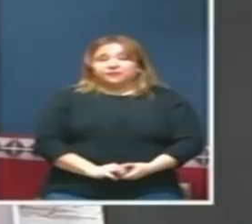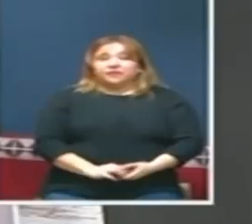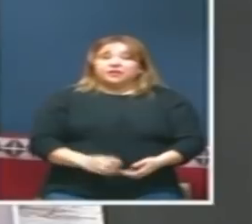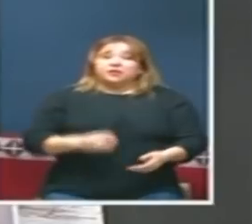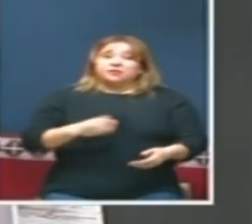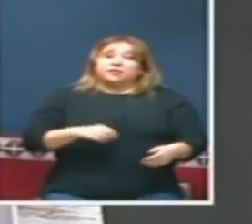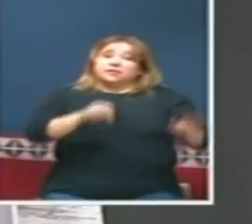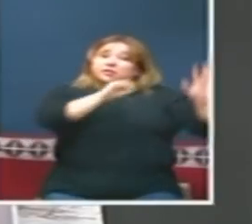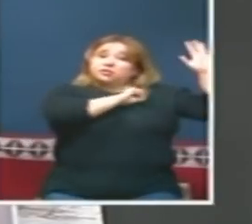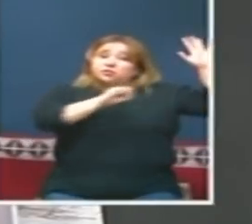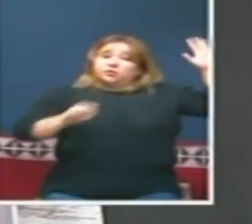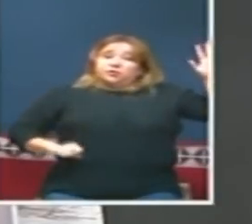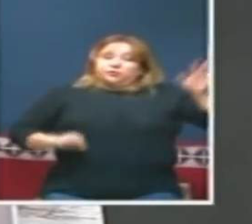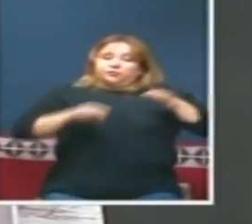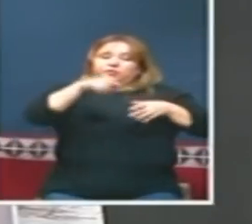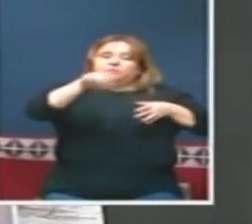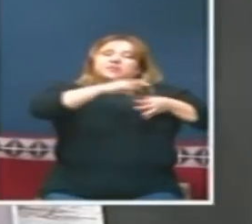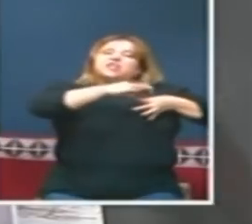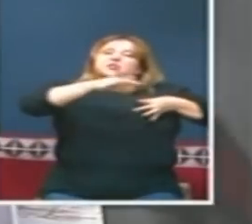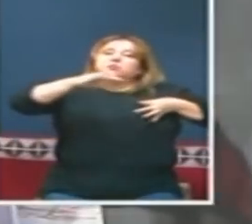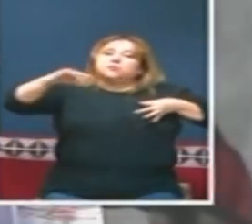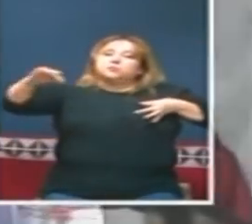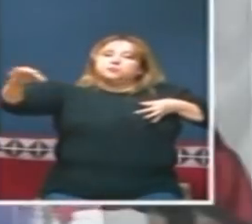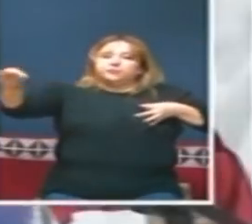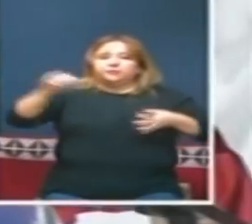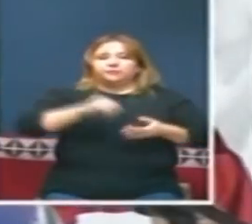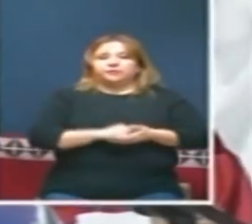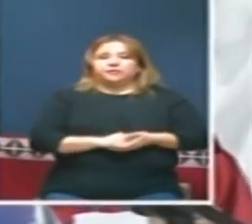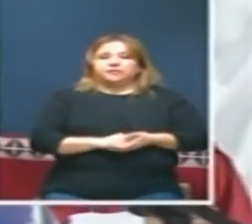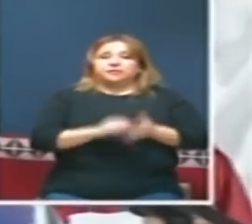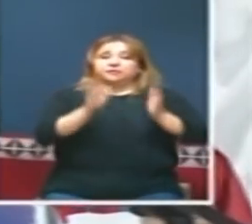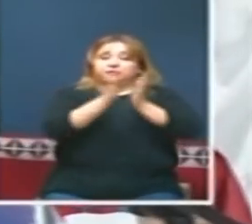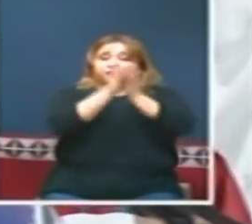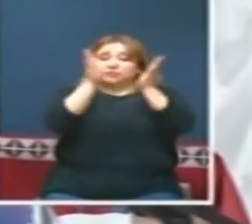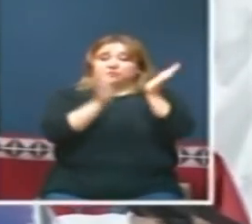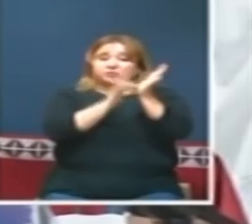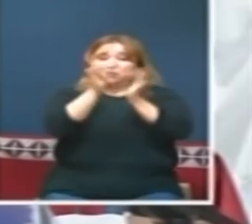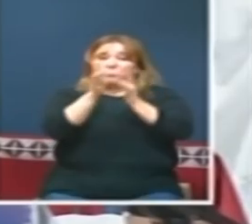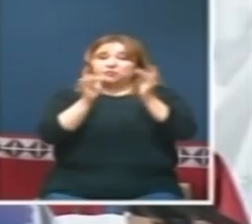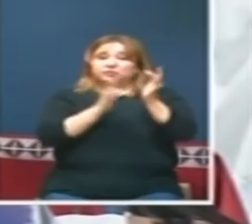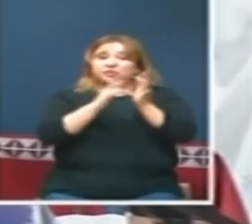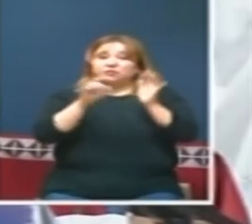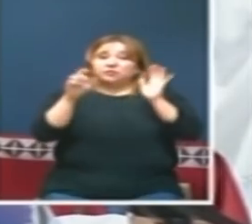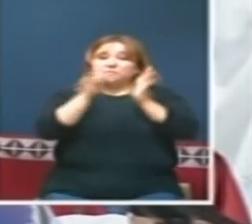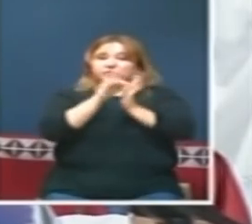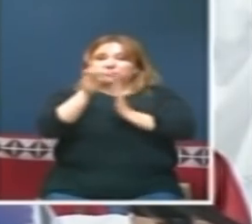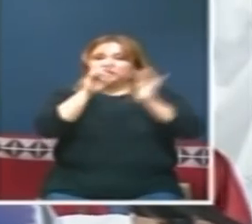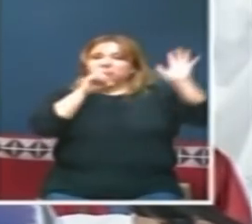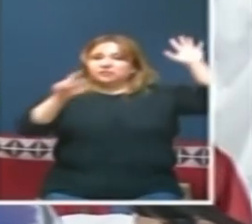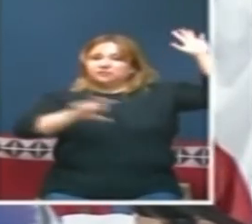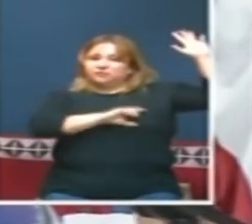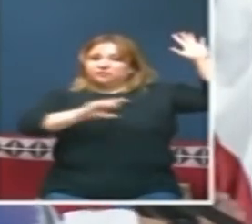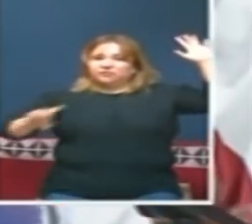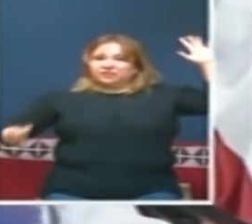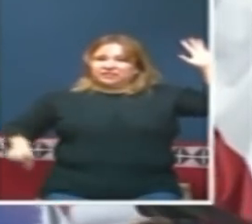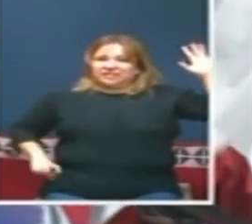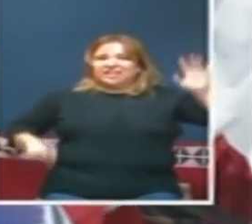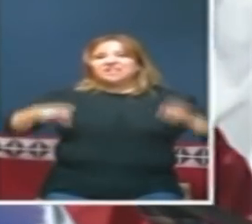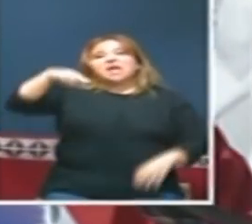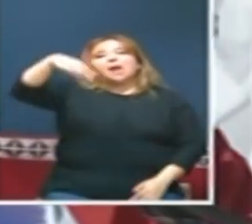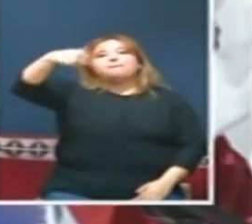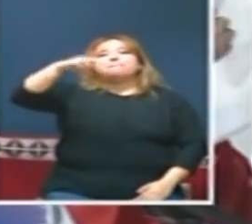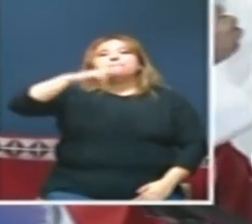El Señor esté con ustedes. Y con tu espíritu. Evangelio de nuestro Señor Jesucristo según San Mateo. Gloria a